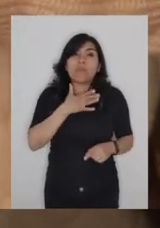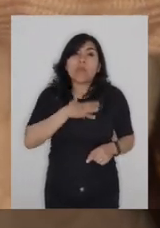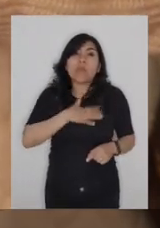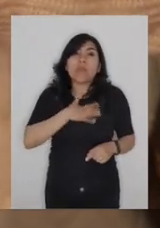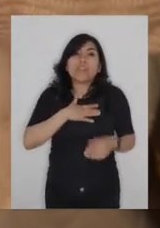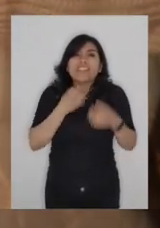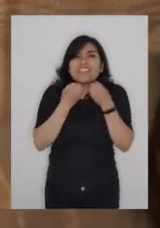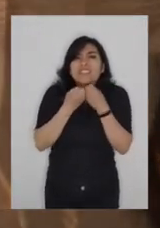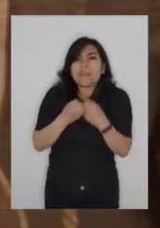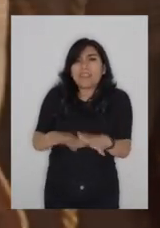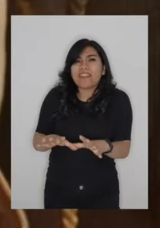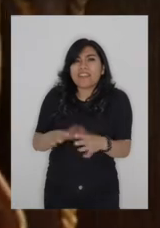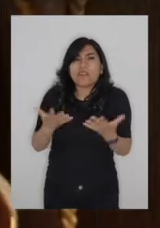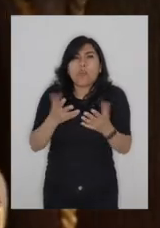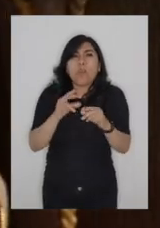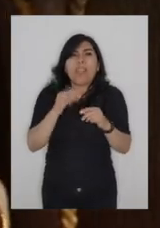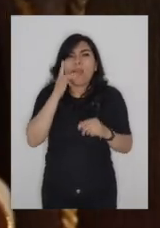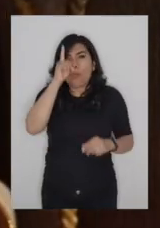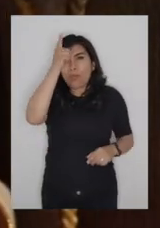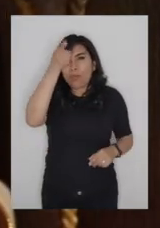pierda.